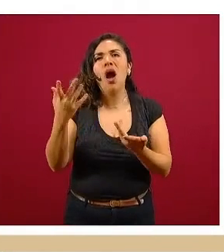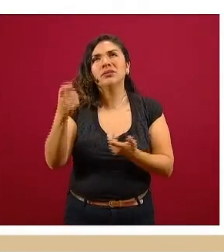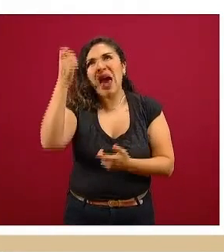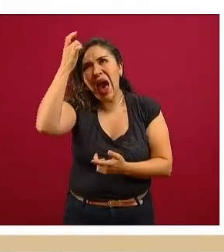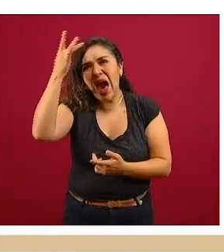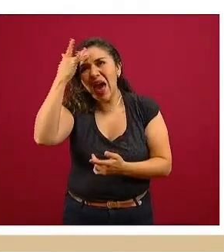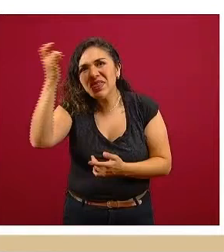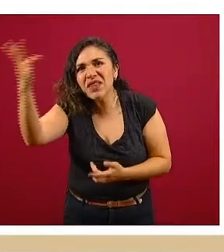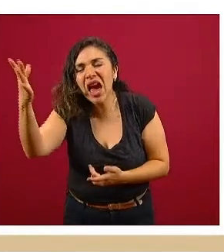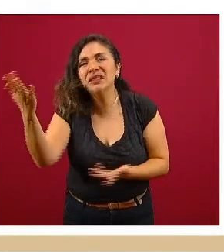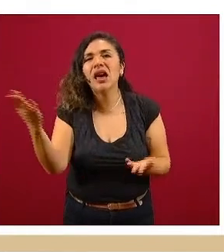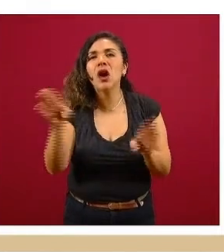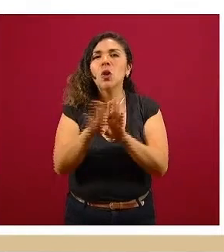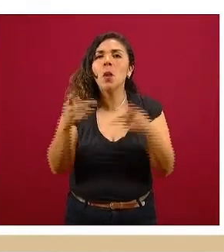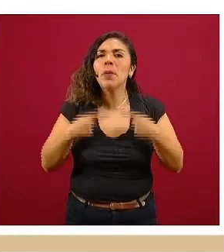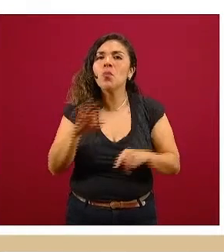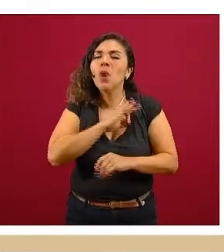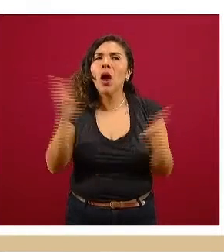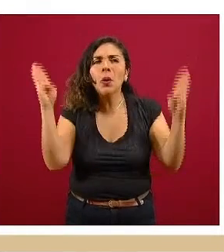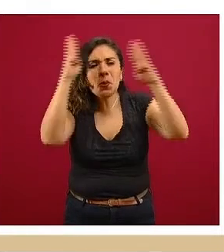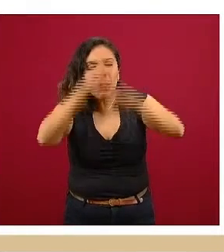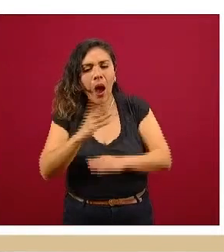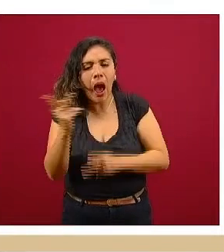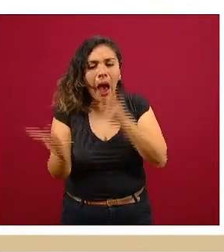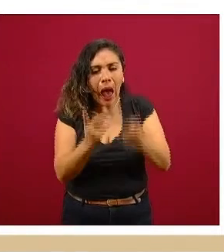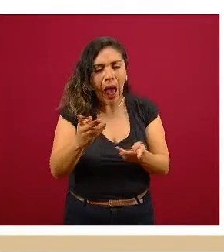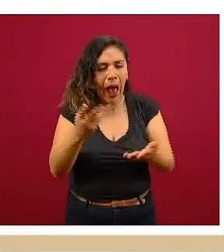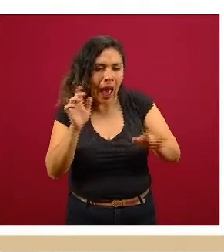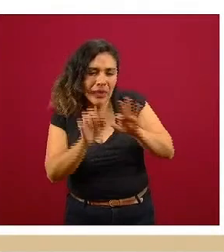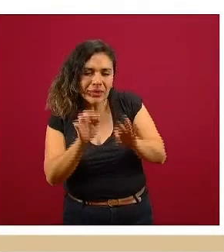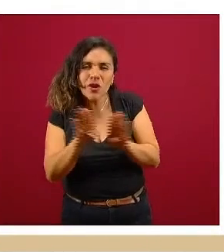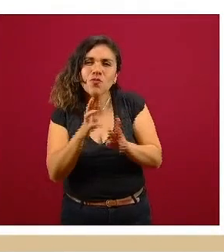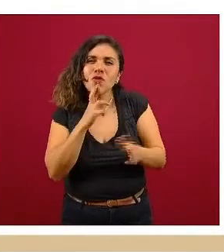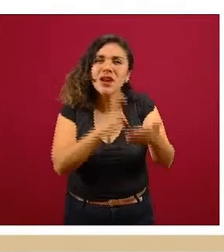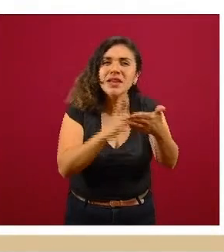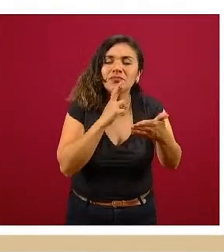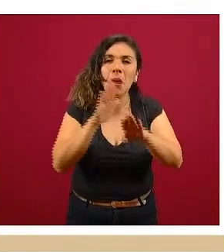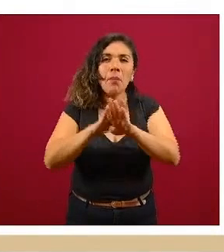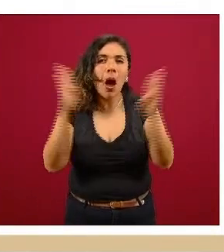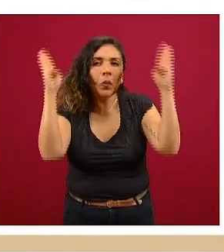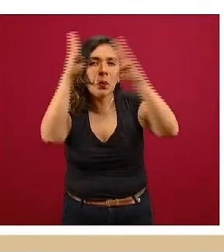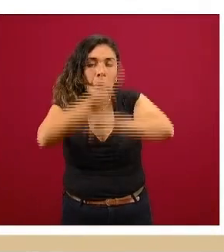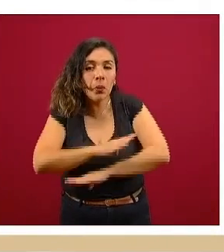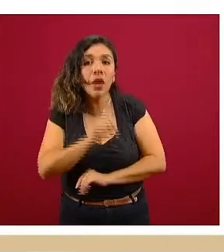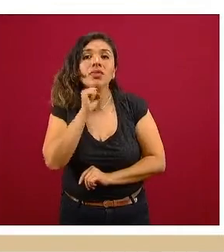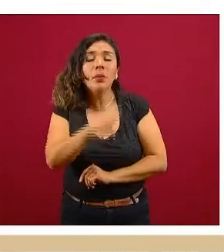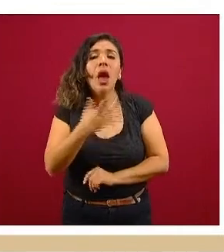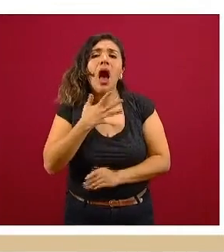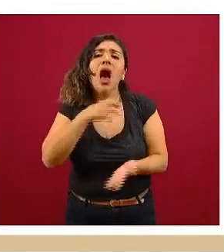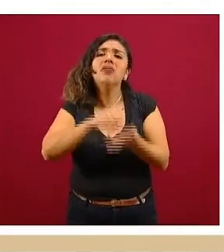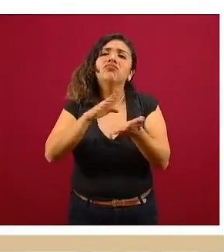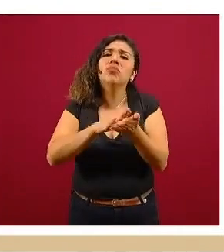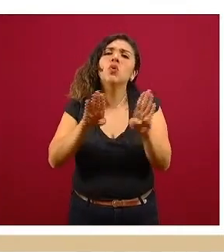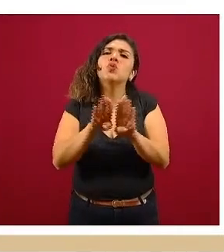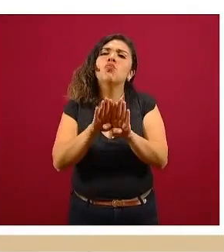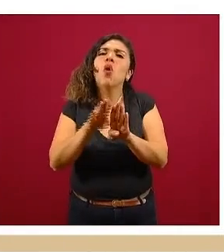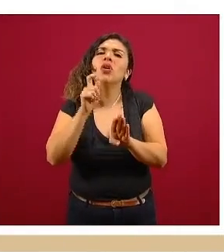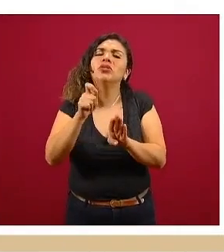persona esté entretenida contestando lo que ha ido viendo. Y además está basada en lo que es